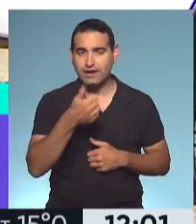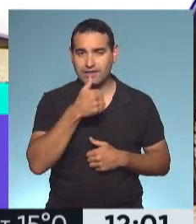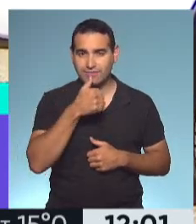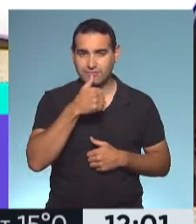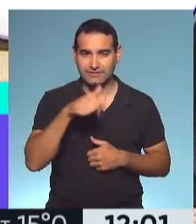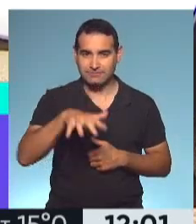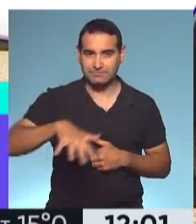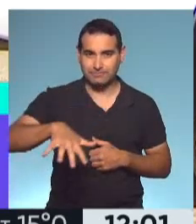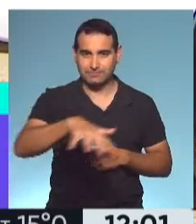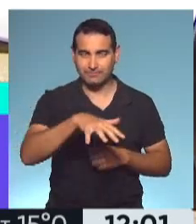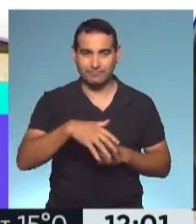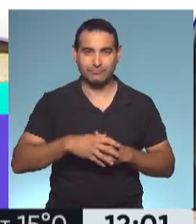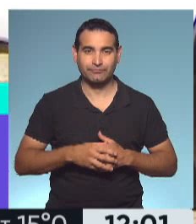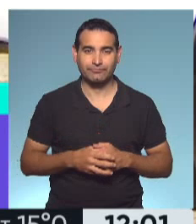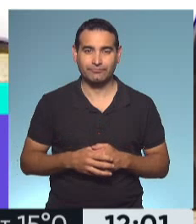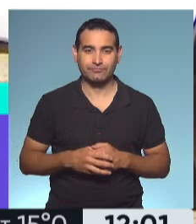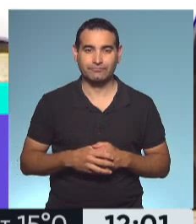Quilmes.